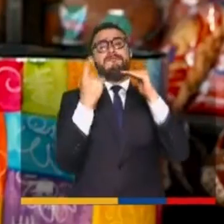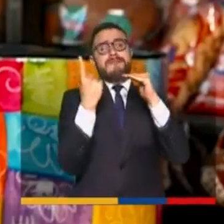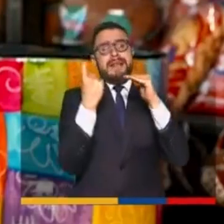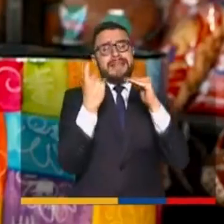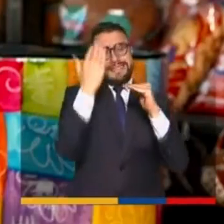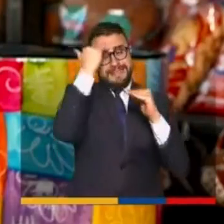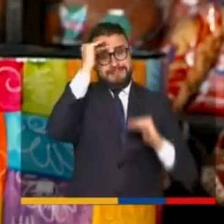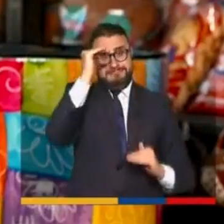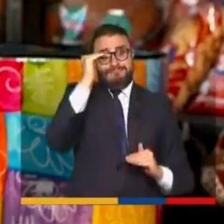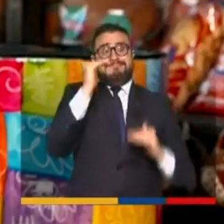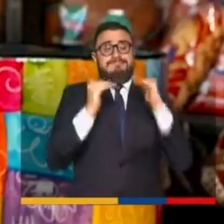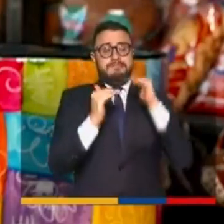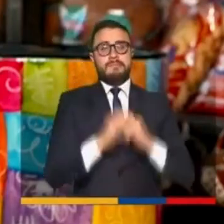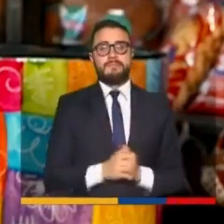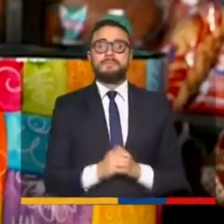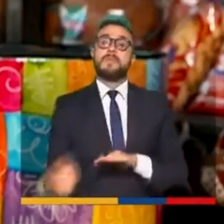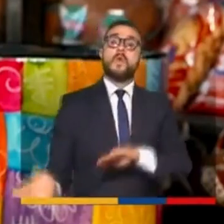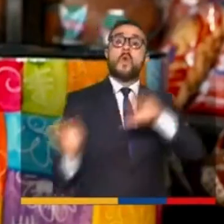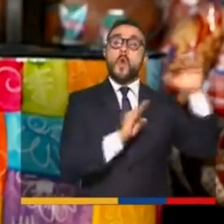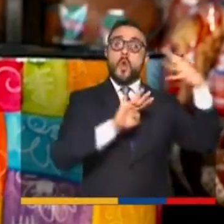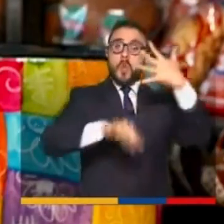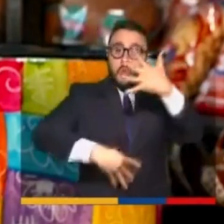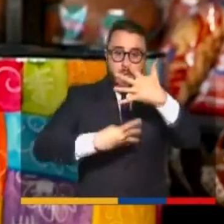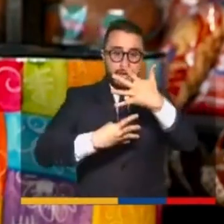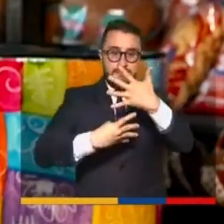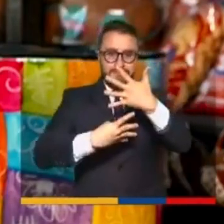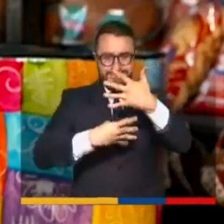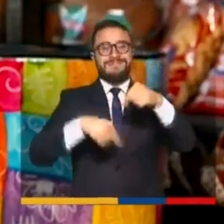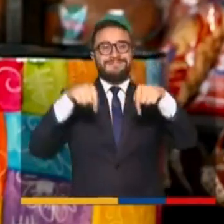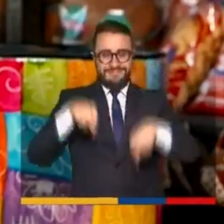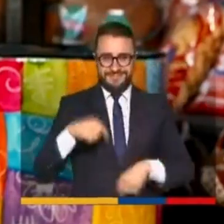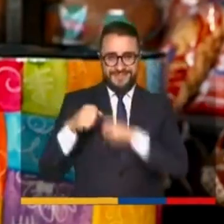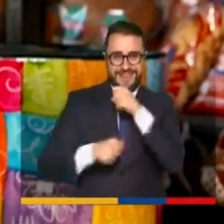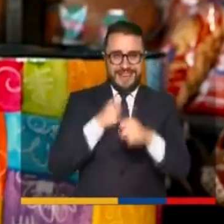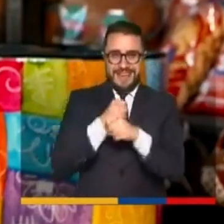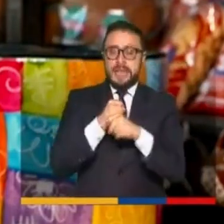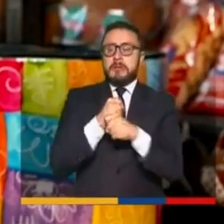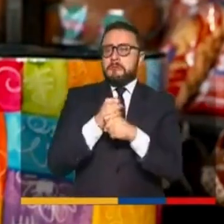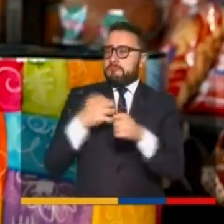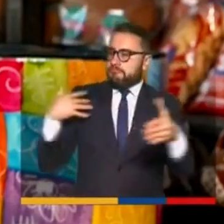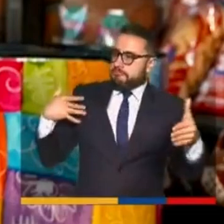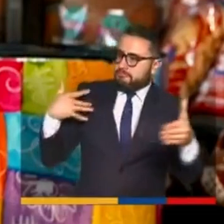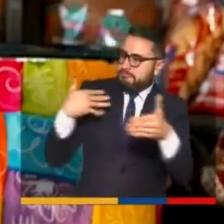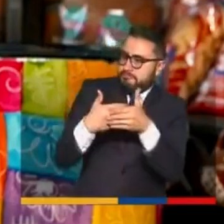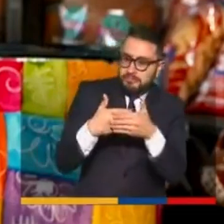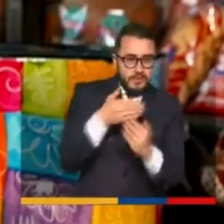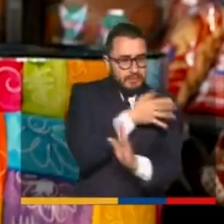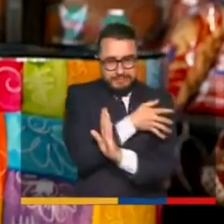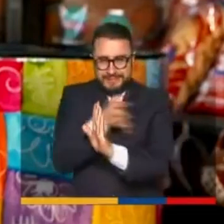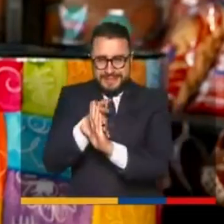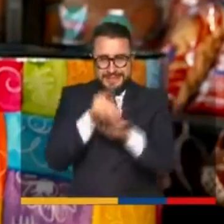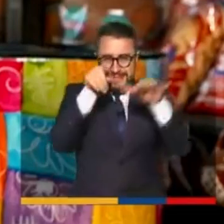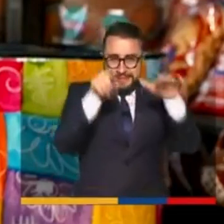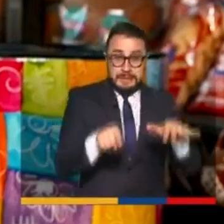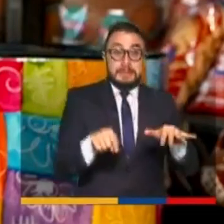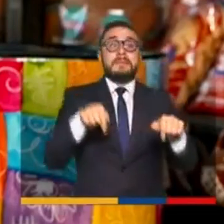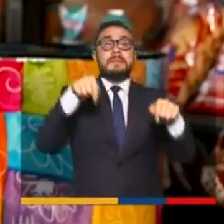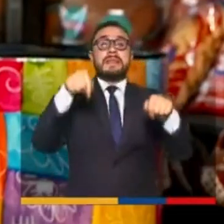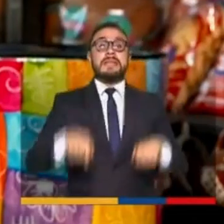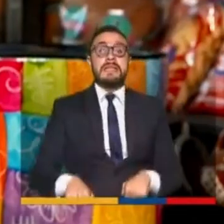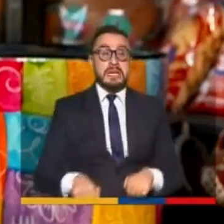9. También hay hoy, en lo que va del año, una disminución del 5% de